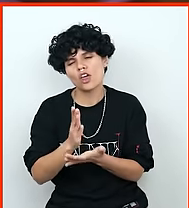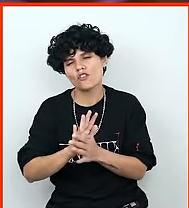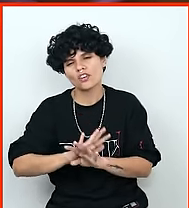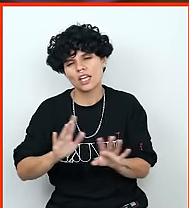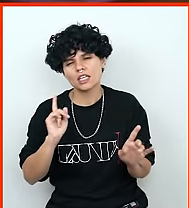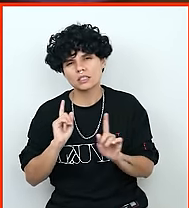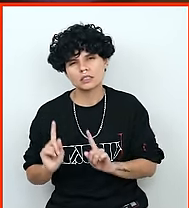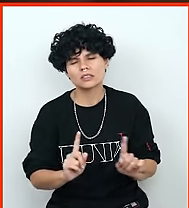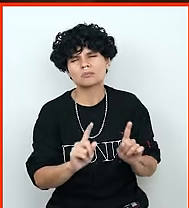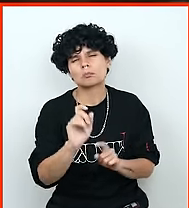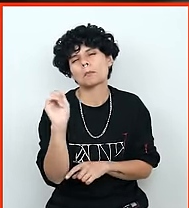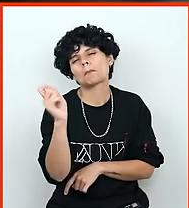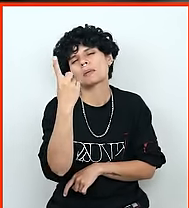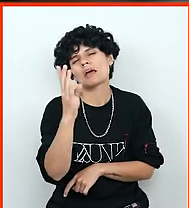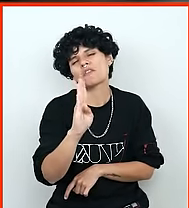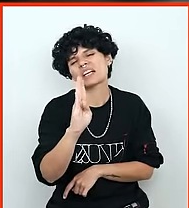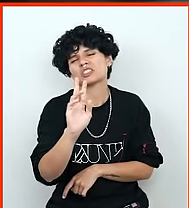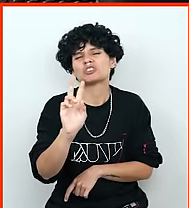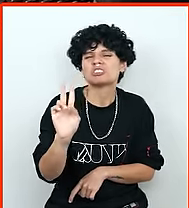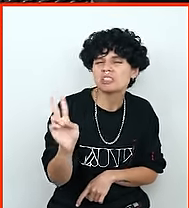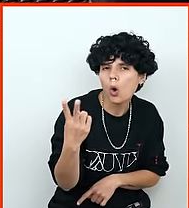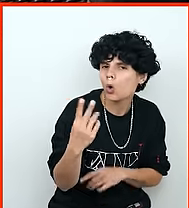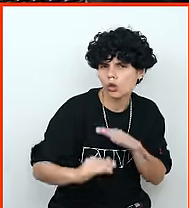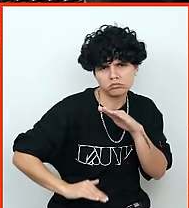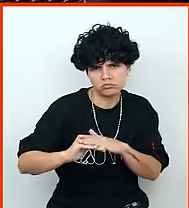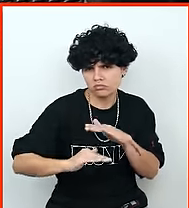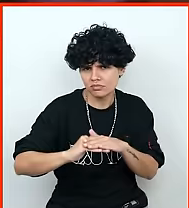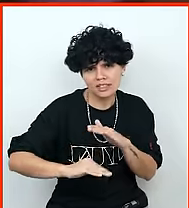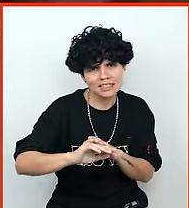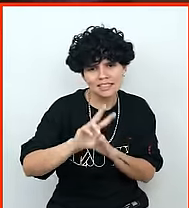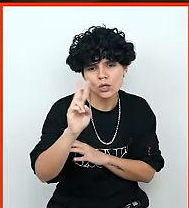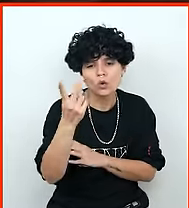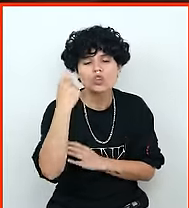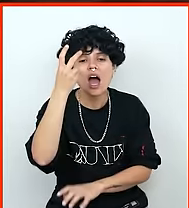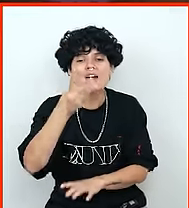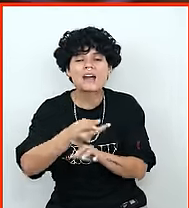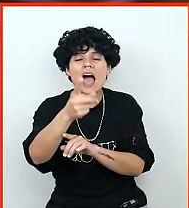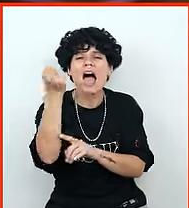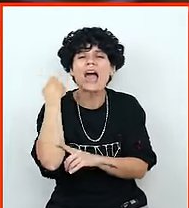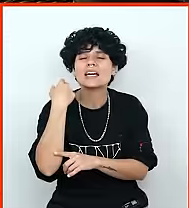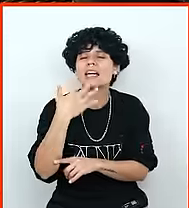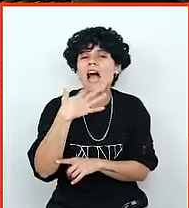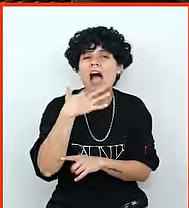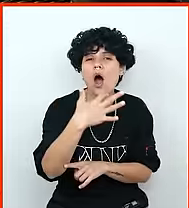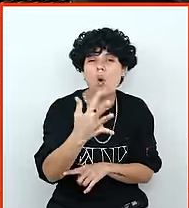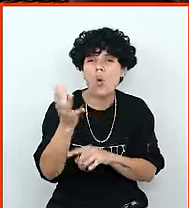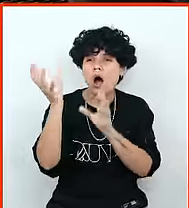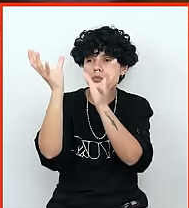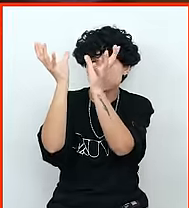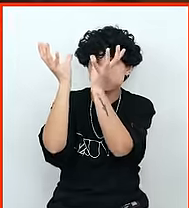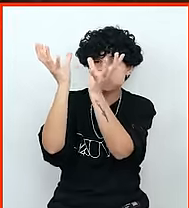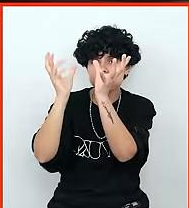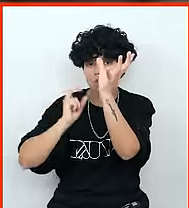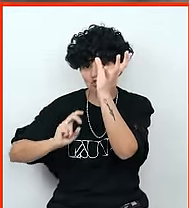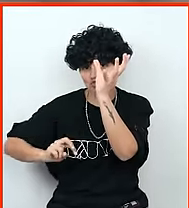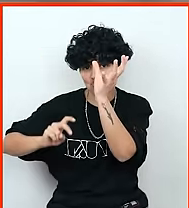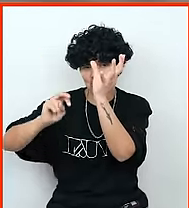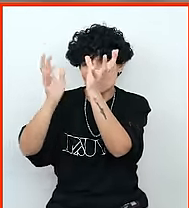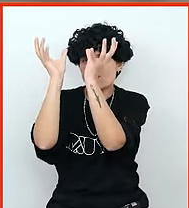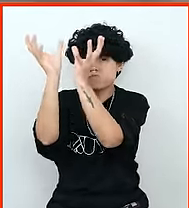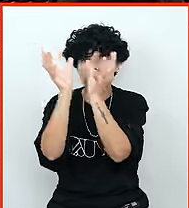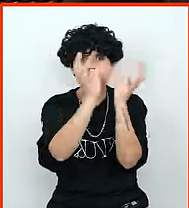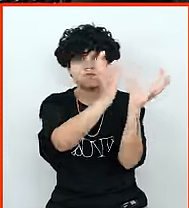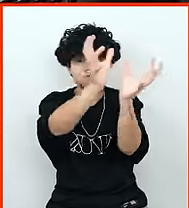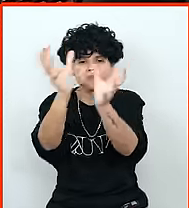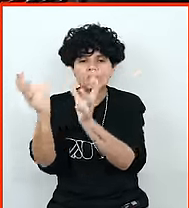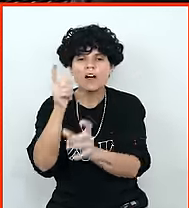y de haber tenido, no sé, hasta un primero o segundo básico. Y teníamos una... Había unas copas de agua gigantes en la calle de la esquina, pues,